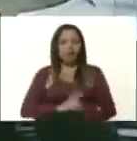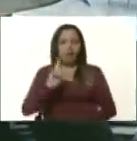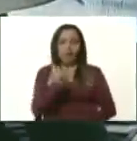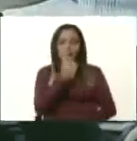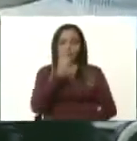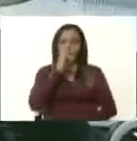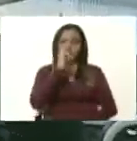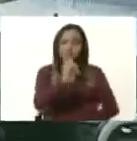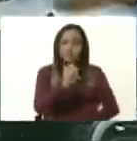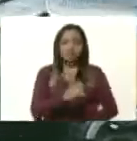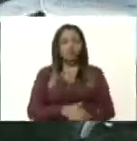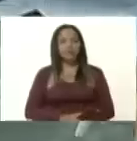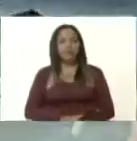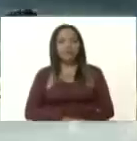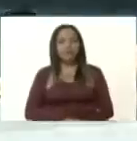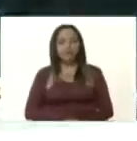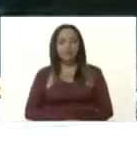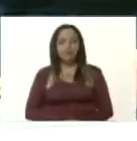anuncio.